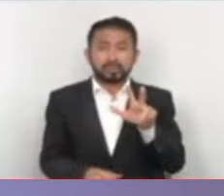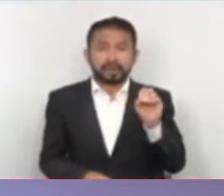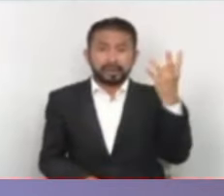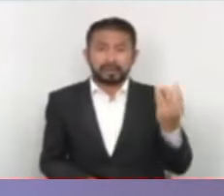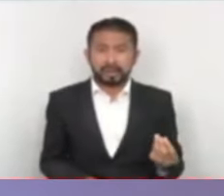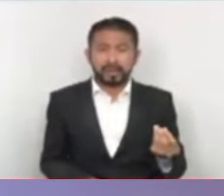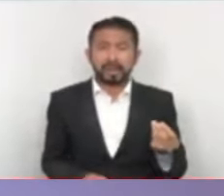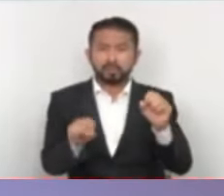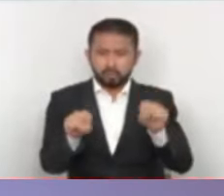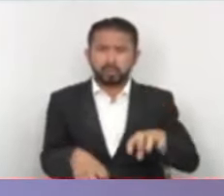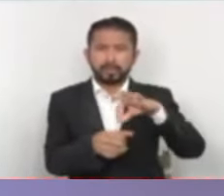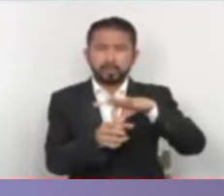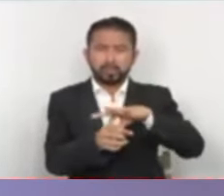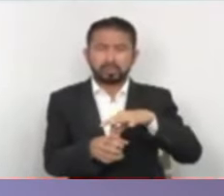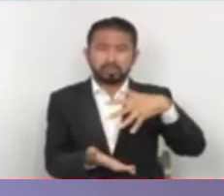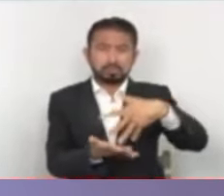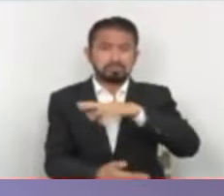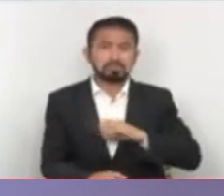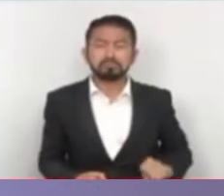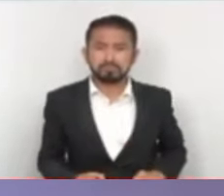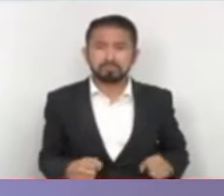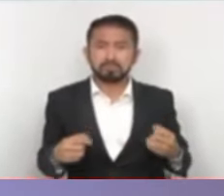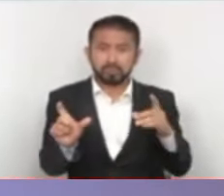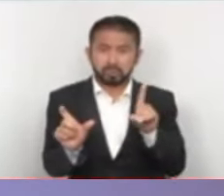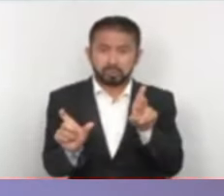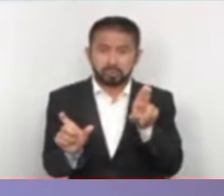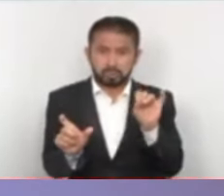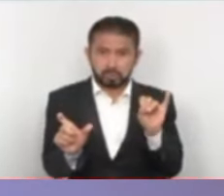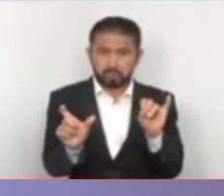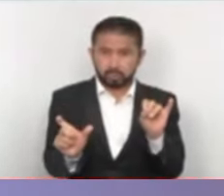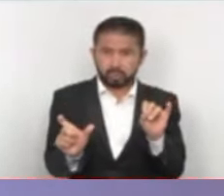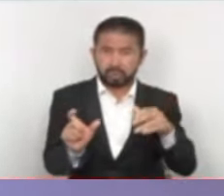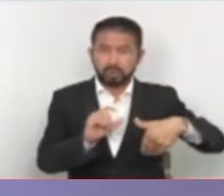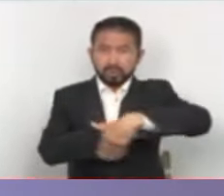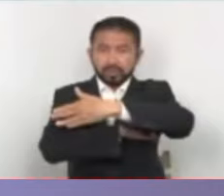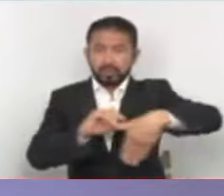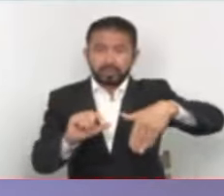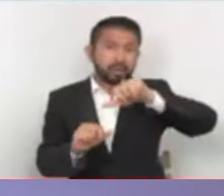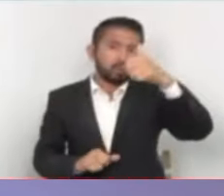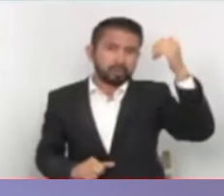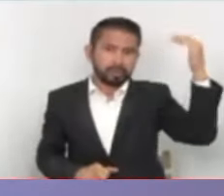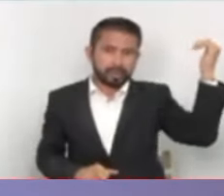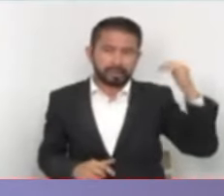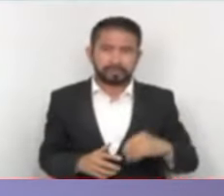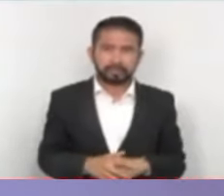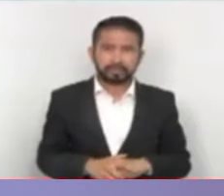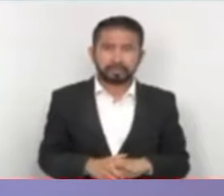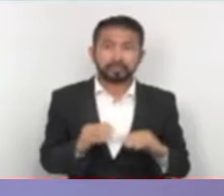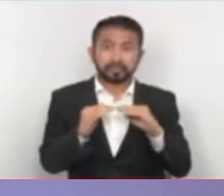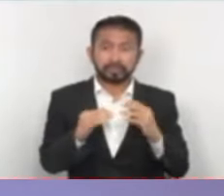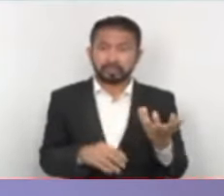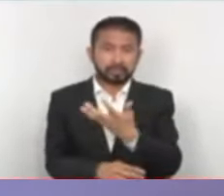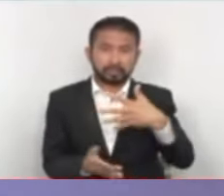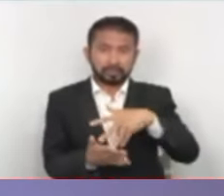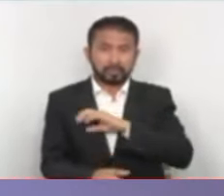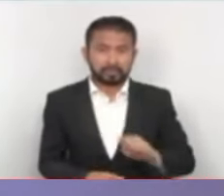votar, los salvadoreños que tienen DUI con dirección afuera, vean, en el exterior, y pues los